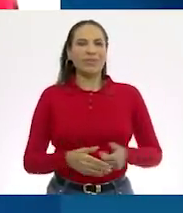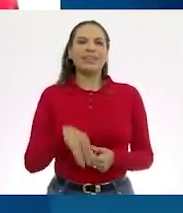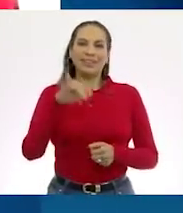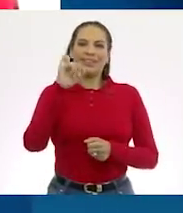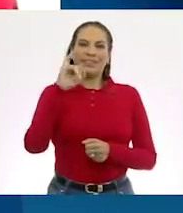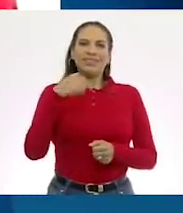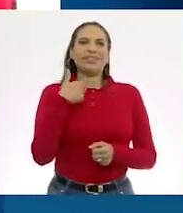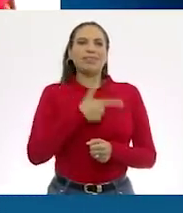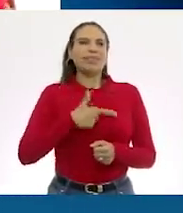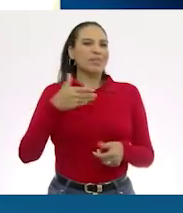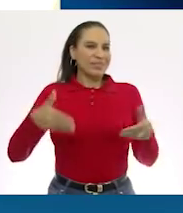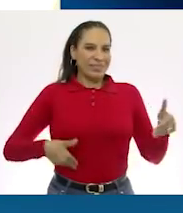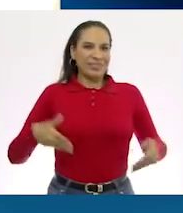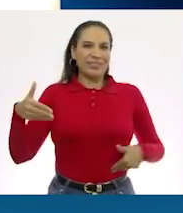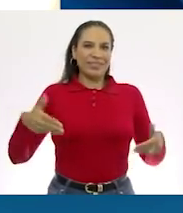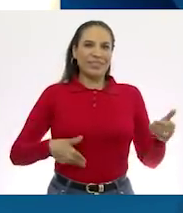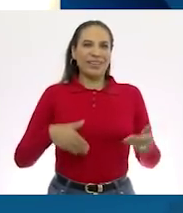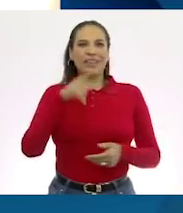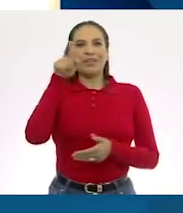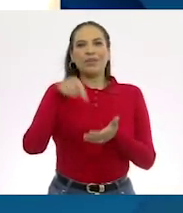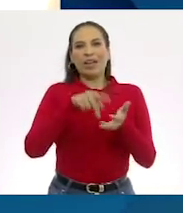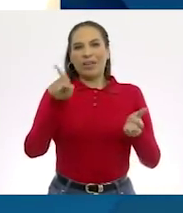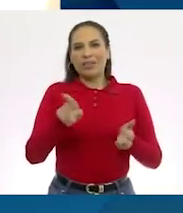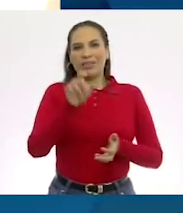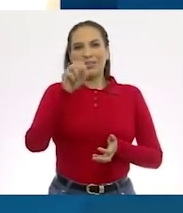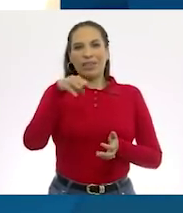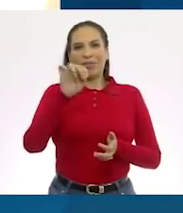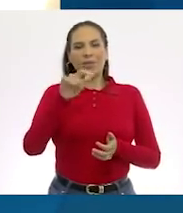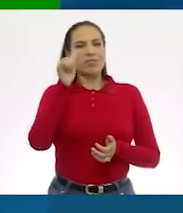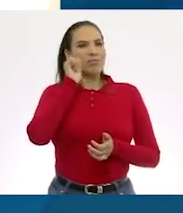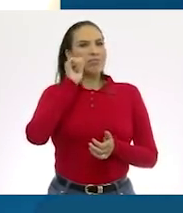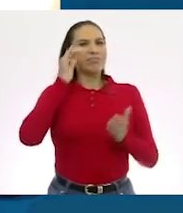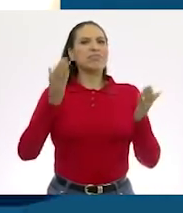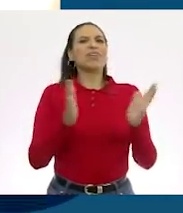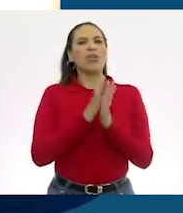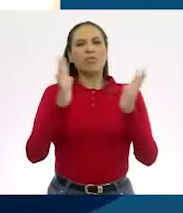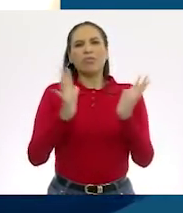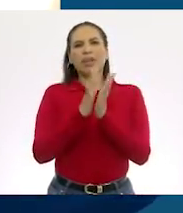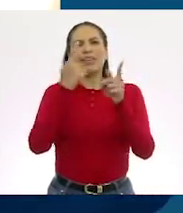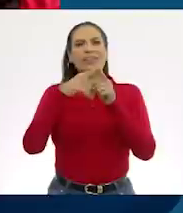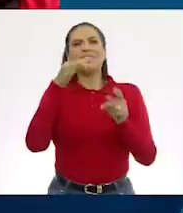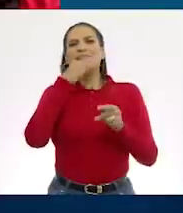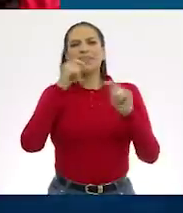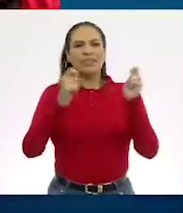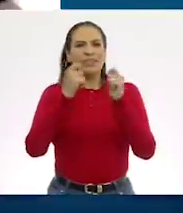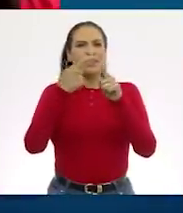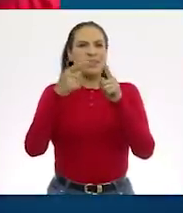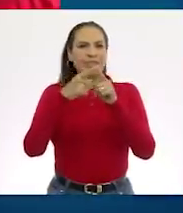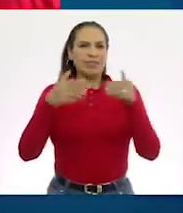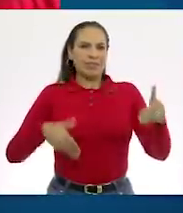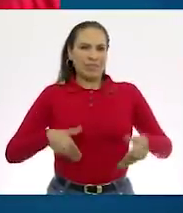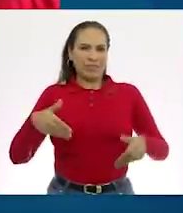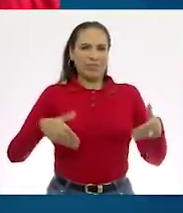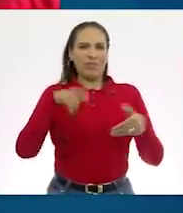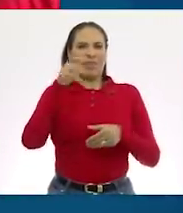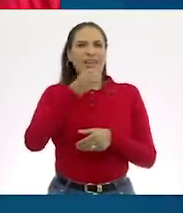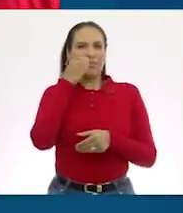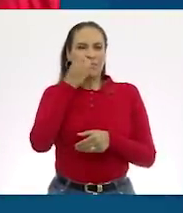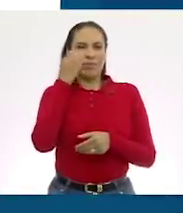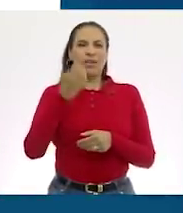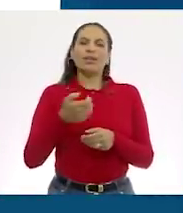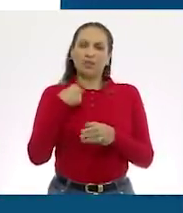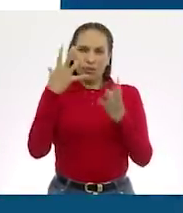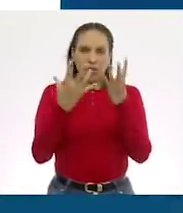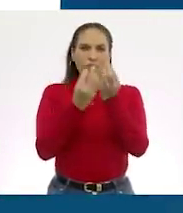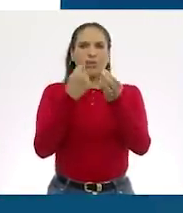Sí, me encanta el teatro. En San Miguel siempre participaba en la pastorela de la escuela. Si quieres, vamos juntos y así